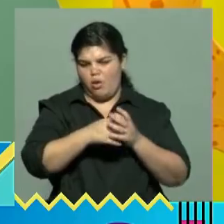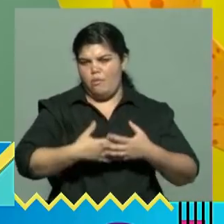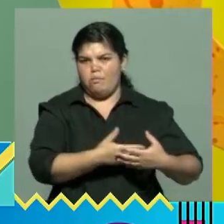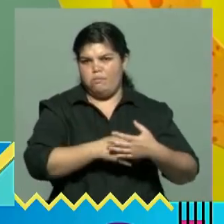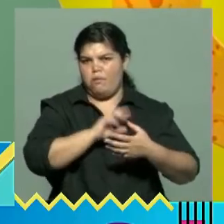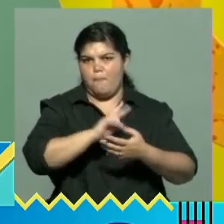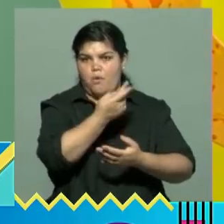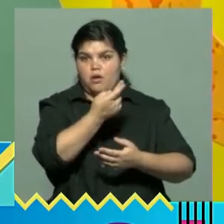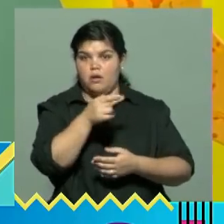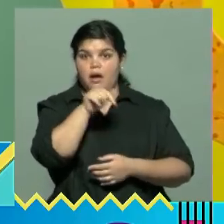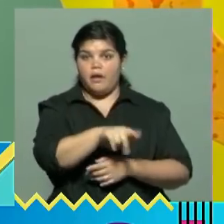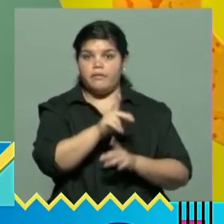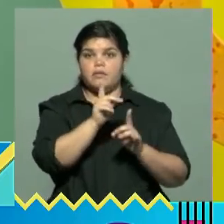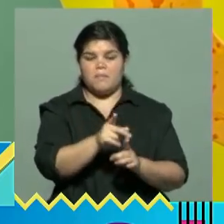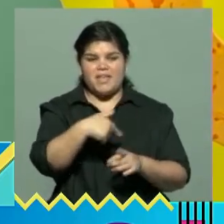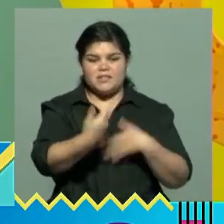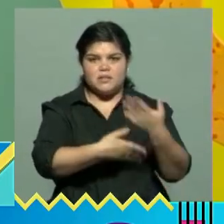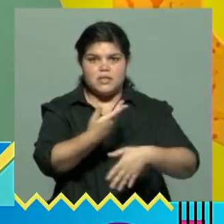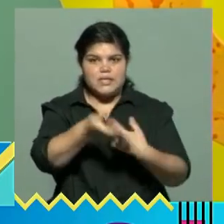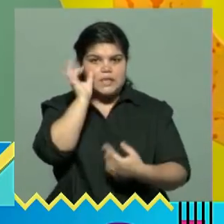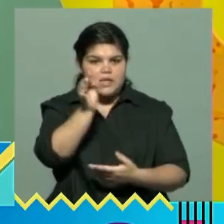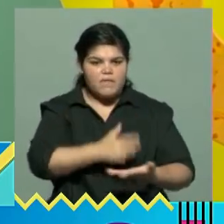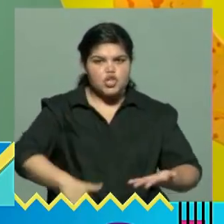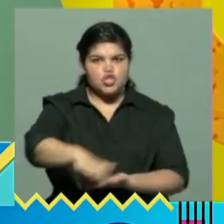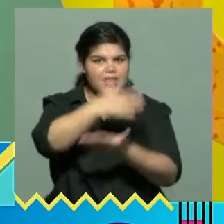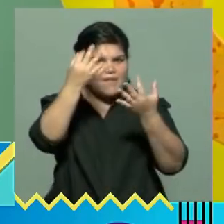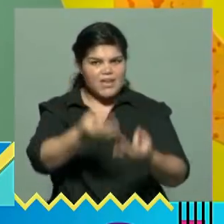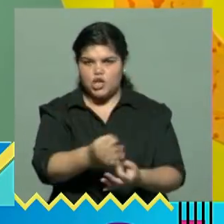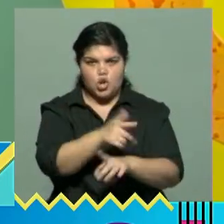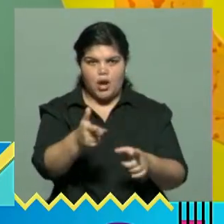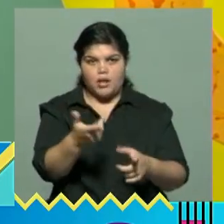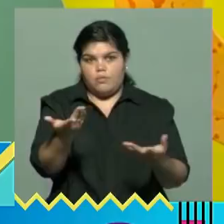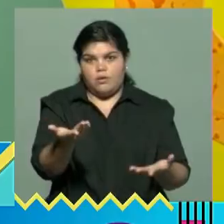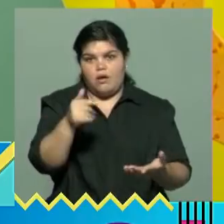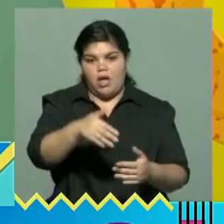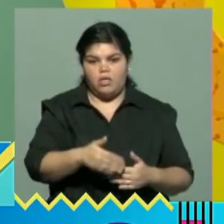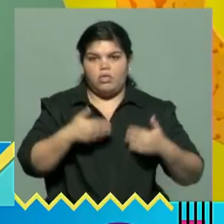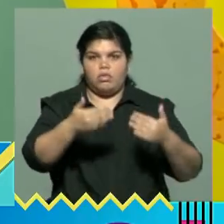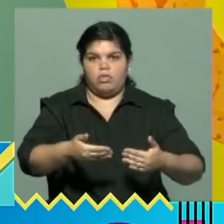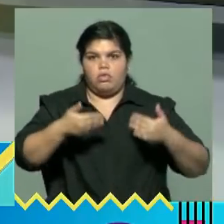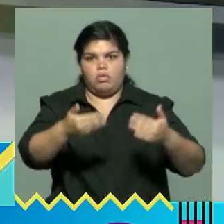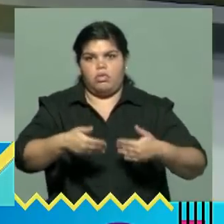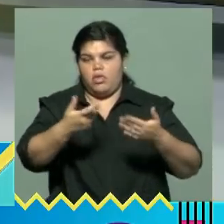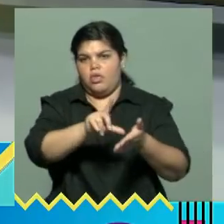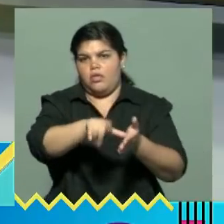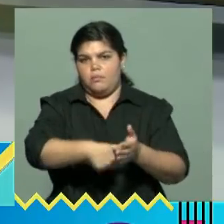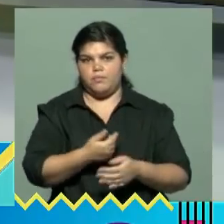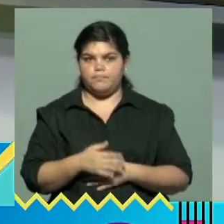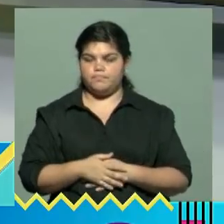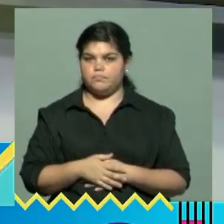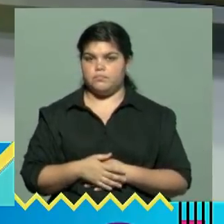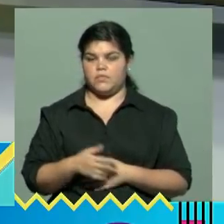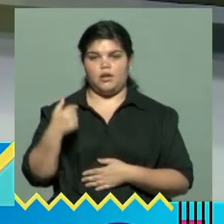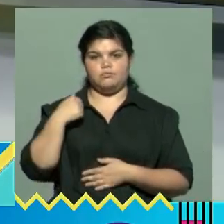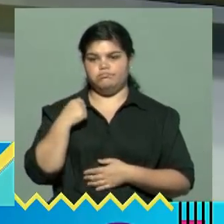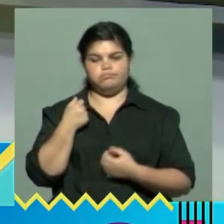como sabemos que no es algo bueno para la sociedad, el debate, lógicamente, se posterga. Bien. Yo, arbitrariamente,